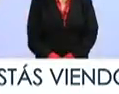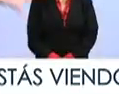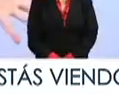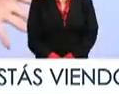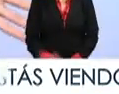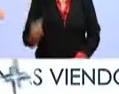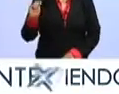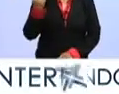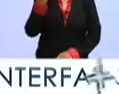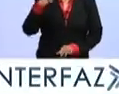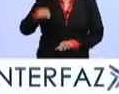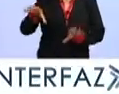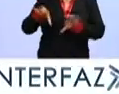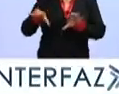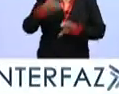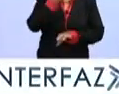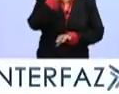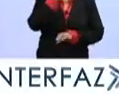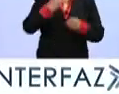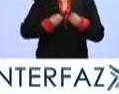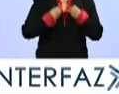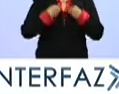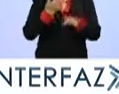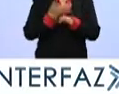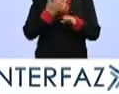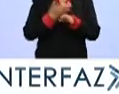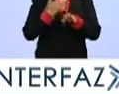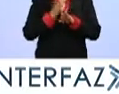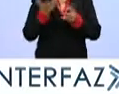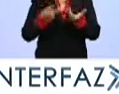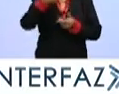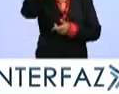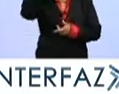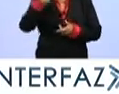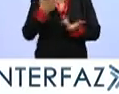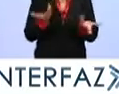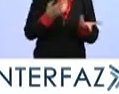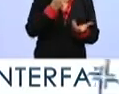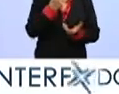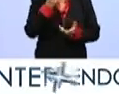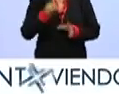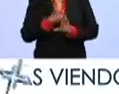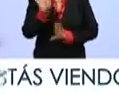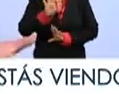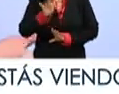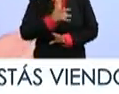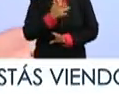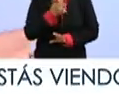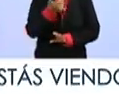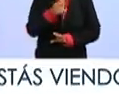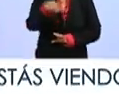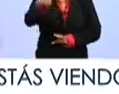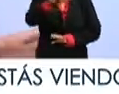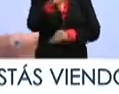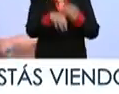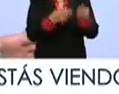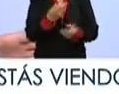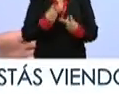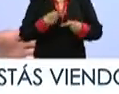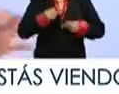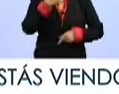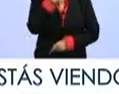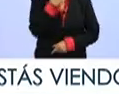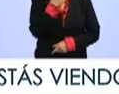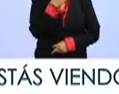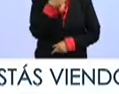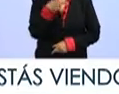La tecnología es tan común en nuestras vidas en la actualidad y tan accesible que parece casi obvio que esta pueda ser utilizada por todas las